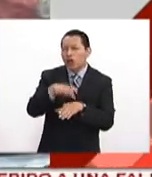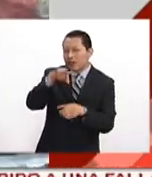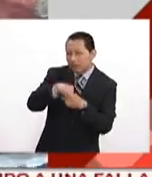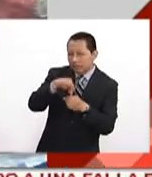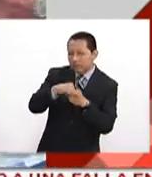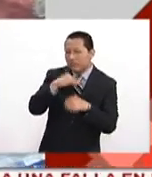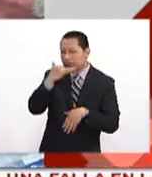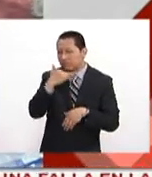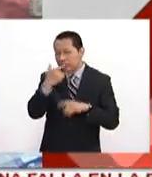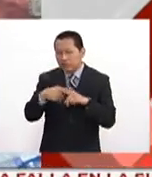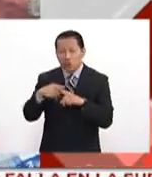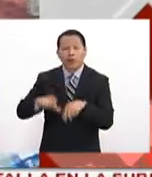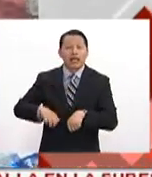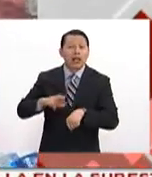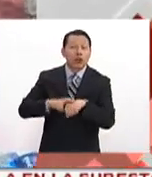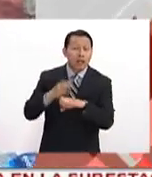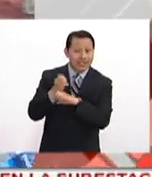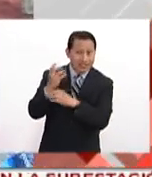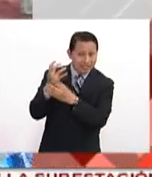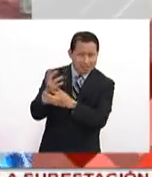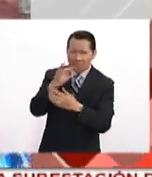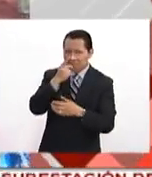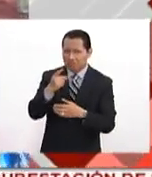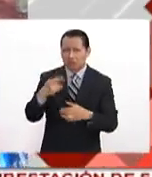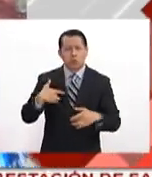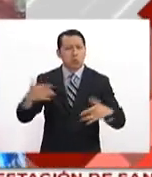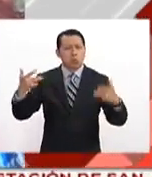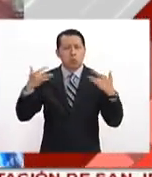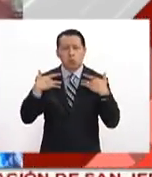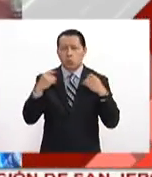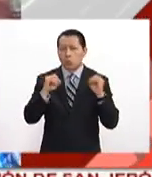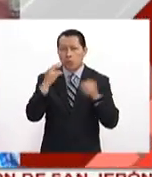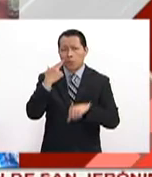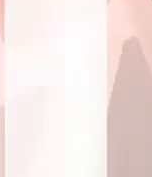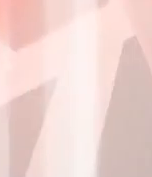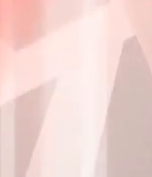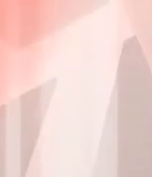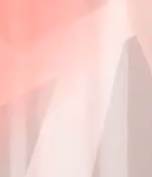esto, el gobernador del estado, Miguel Ángel Yunes, se deslindó de la entrega de despensas.